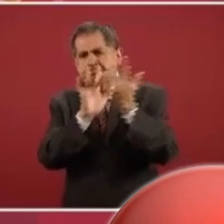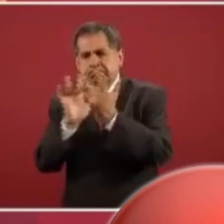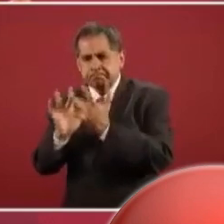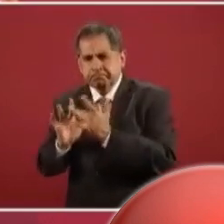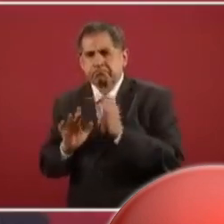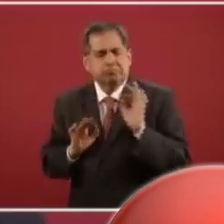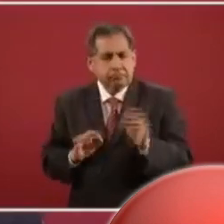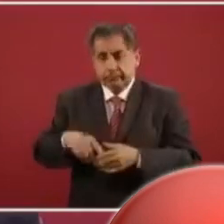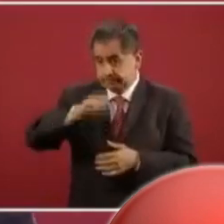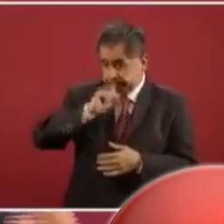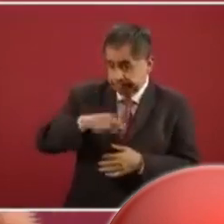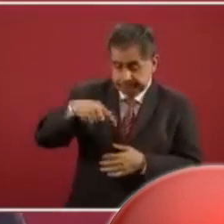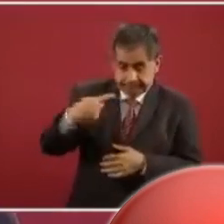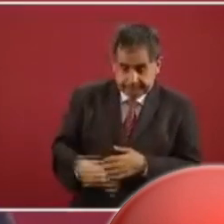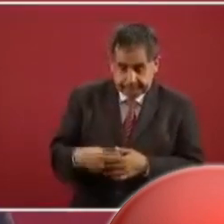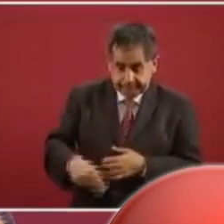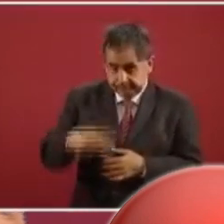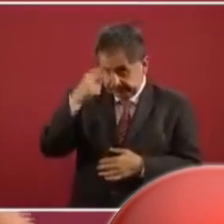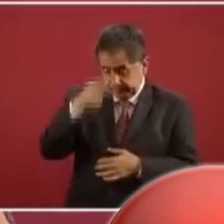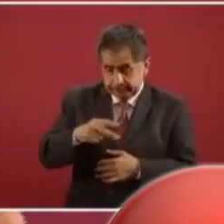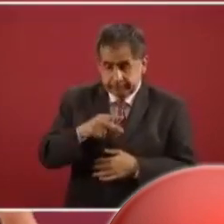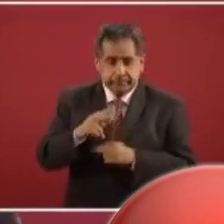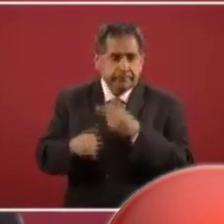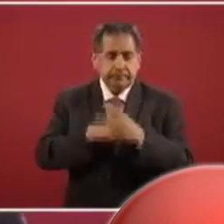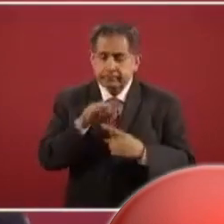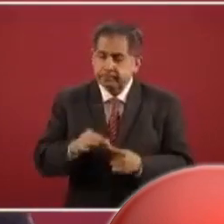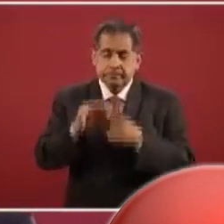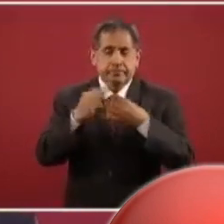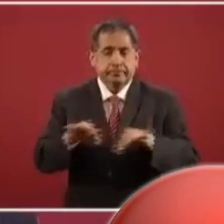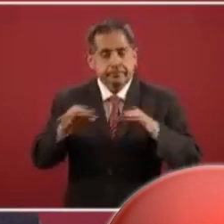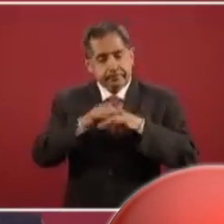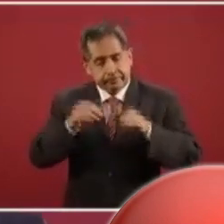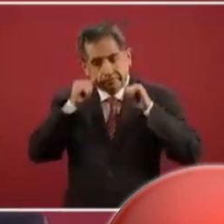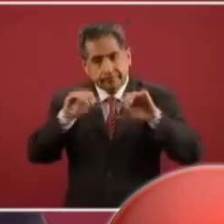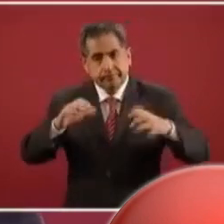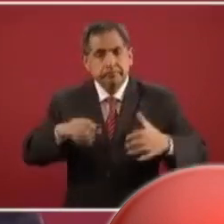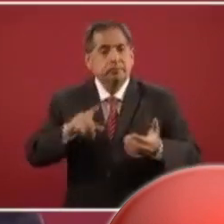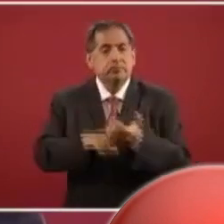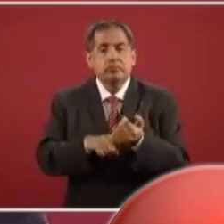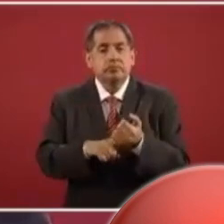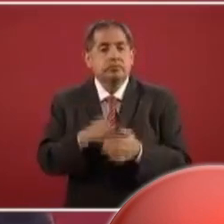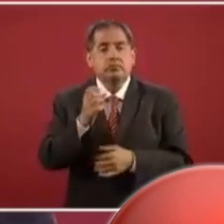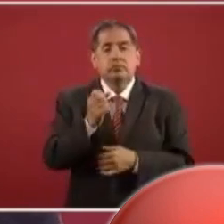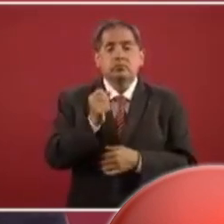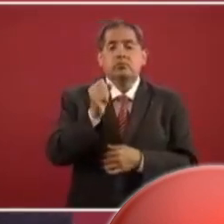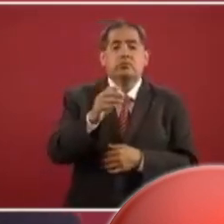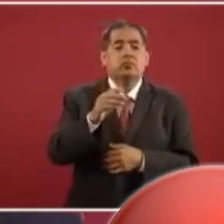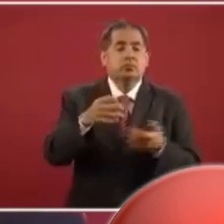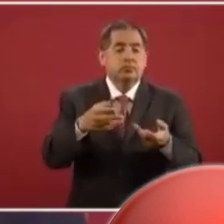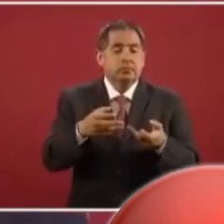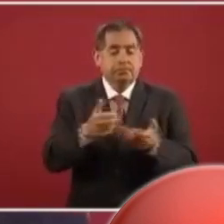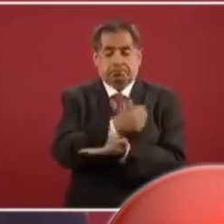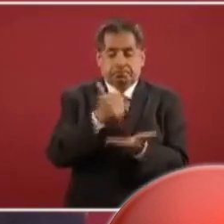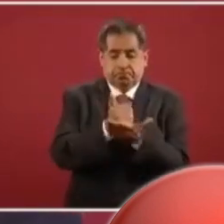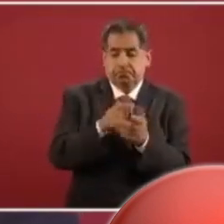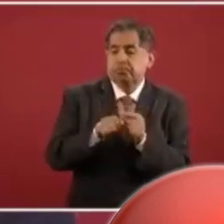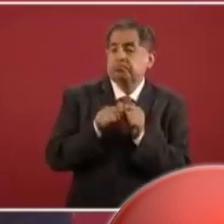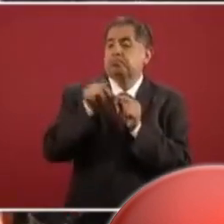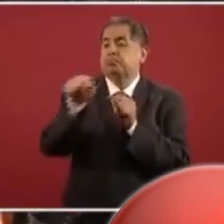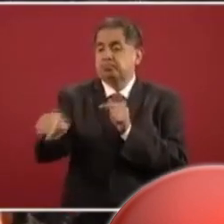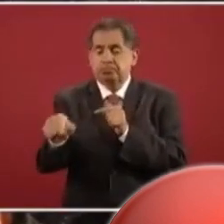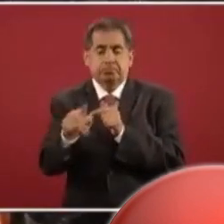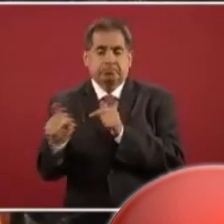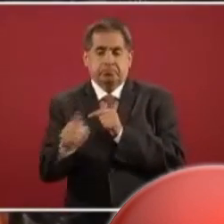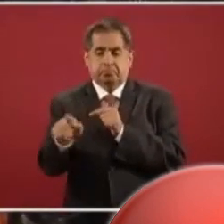Y acá en México estamos poniendo especial énfasis en las zonas suburbanas y comunidades